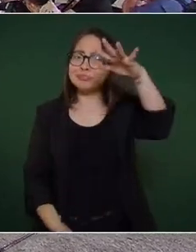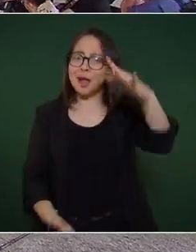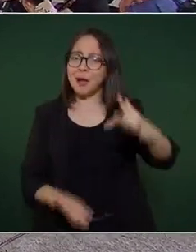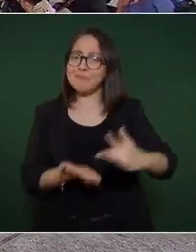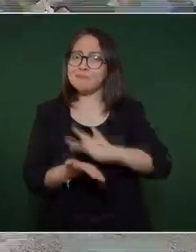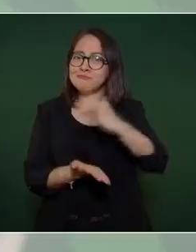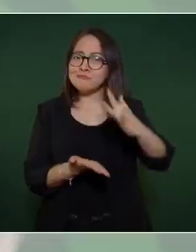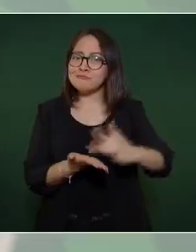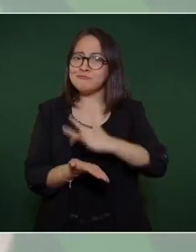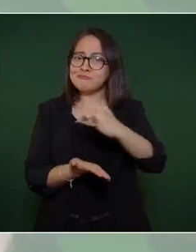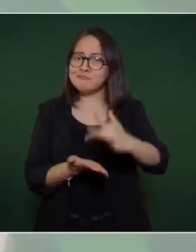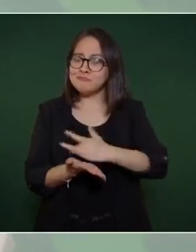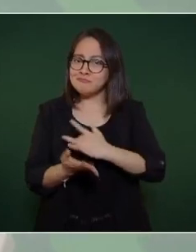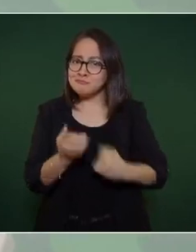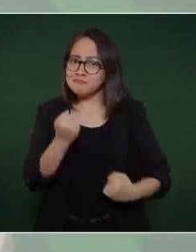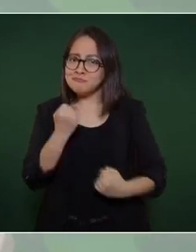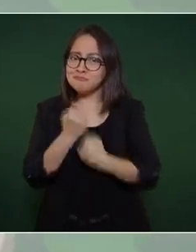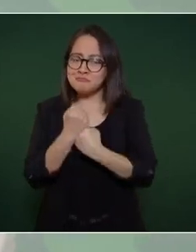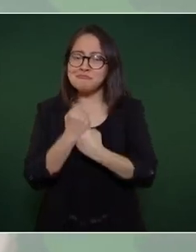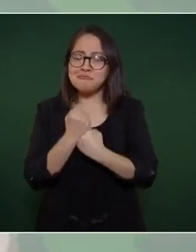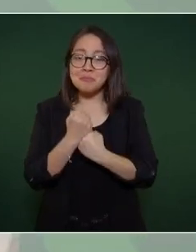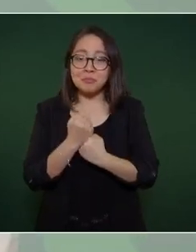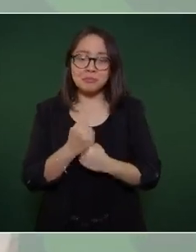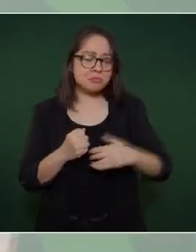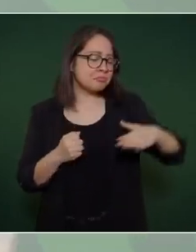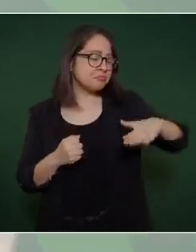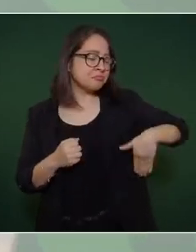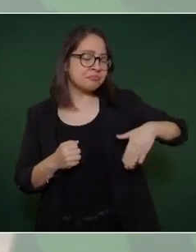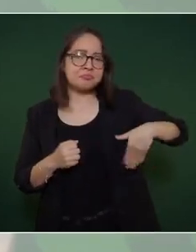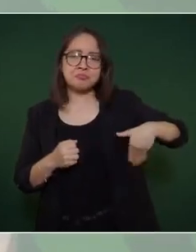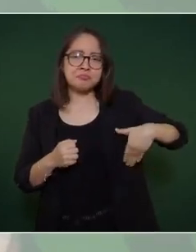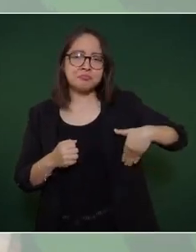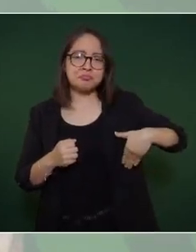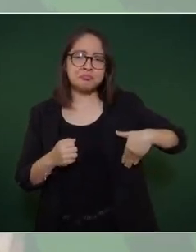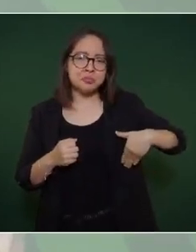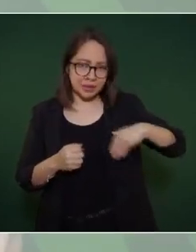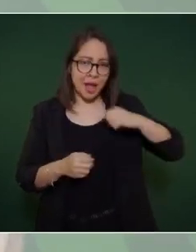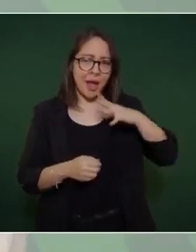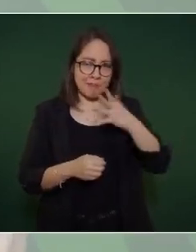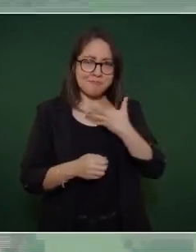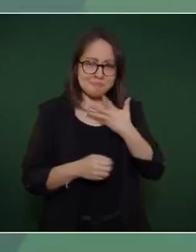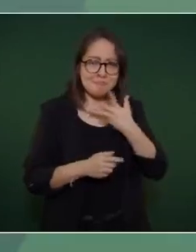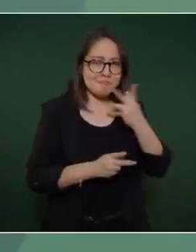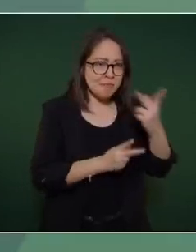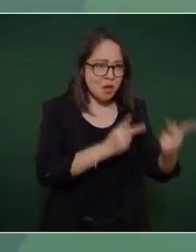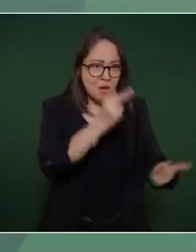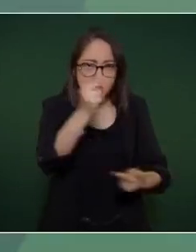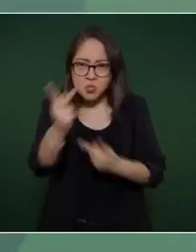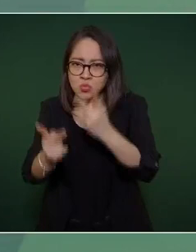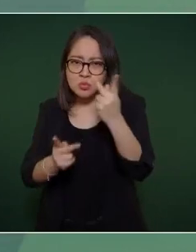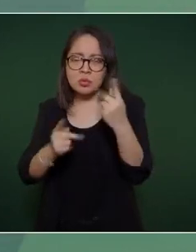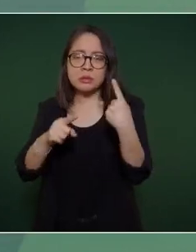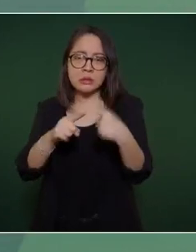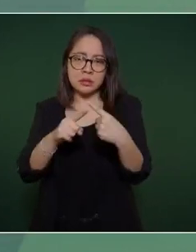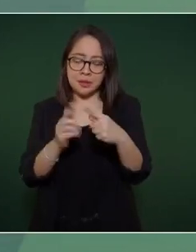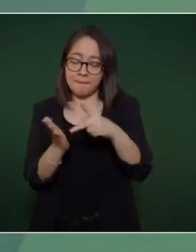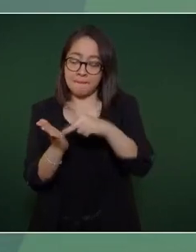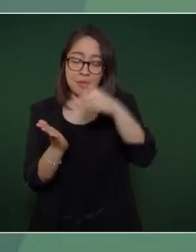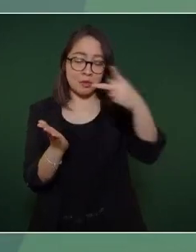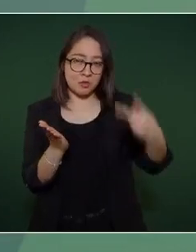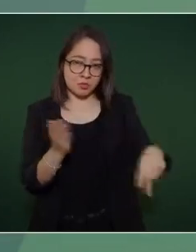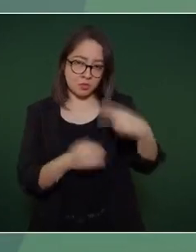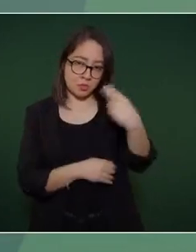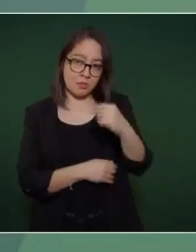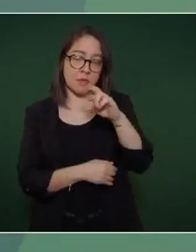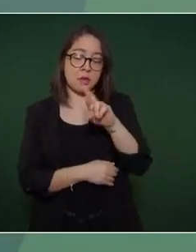Acaba de darse a conocer una encuesta del periódico Reforma, y lo repito